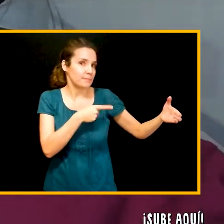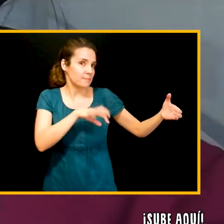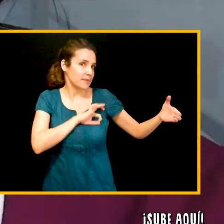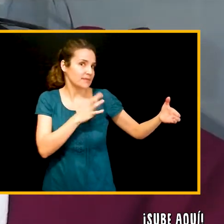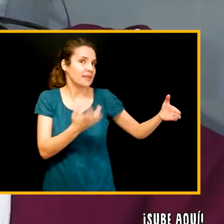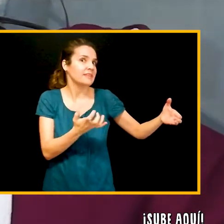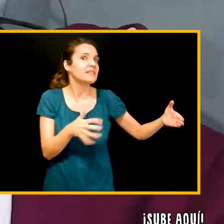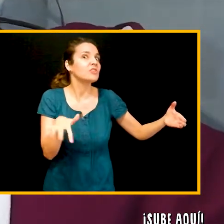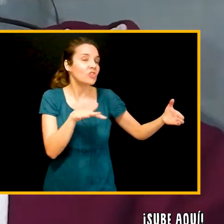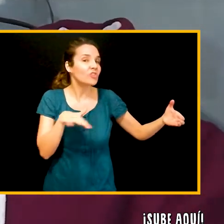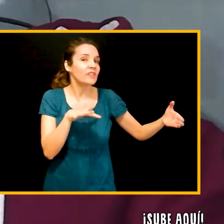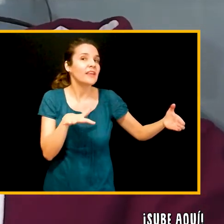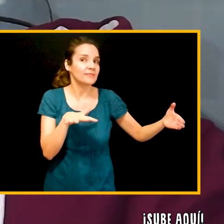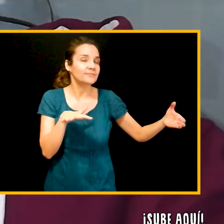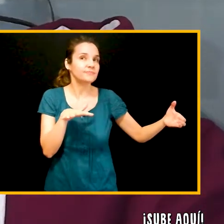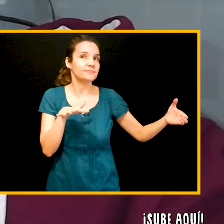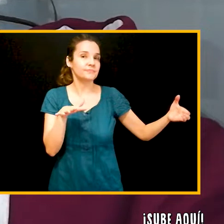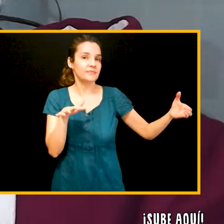in kitchen.